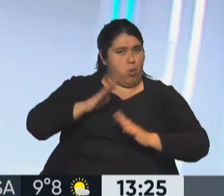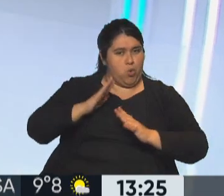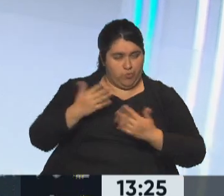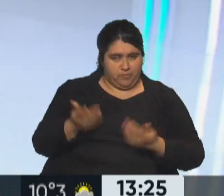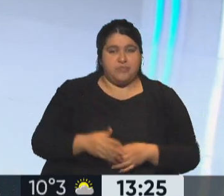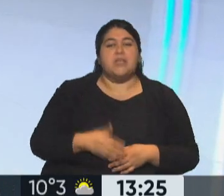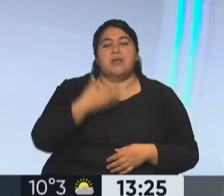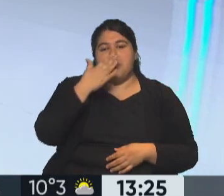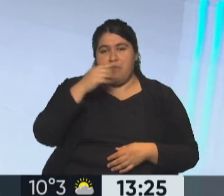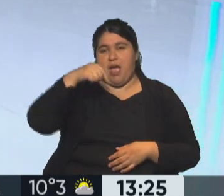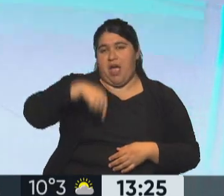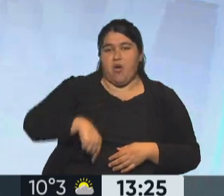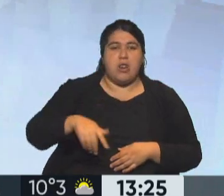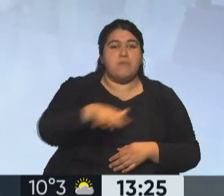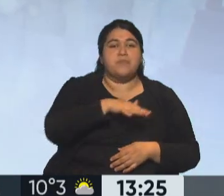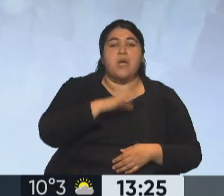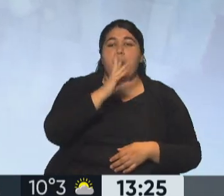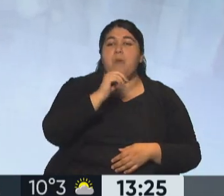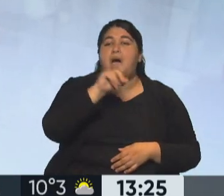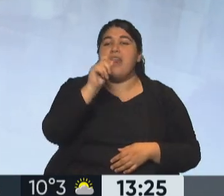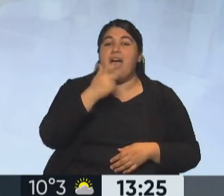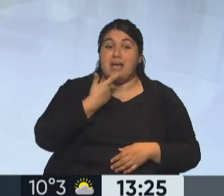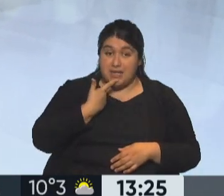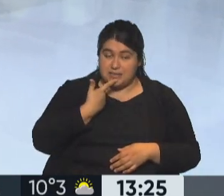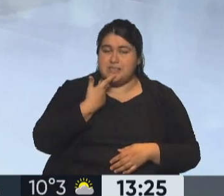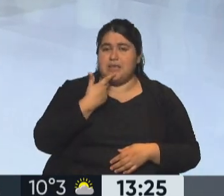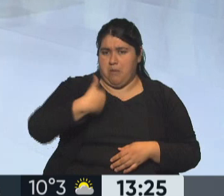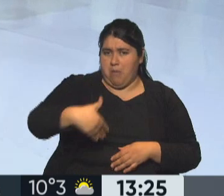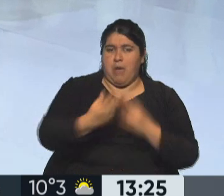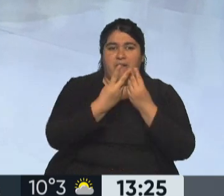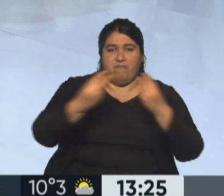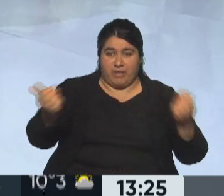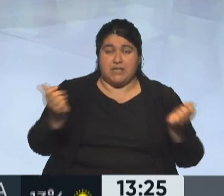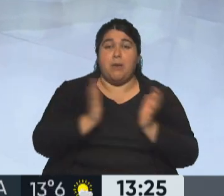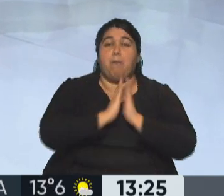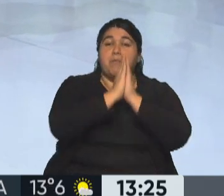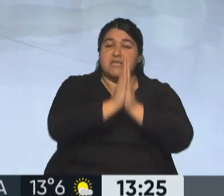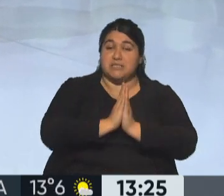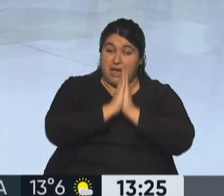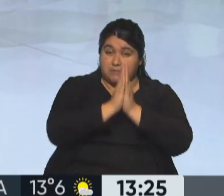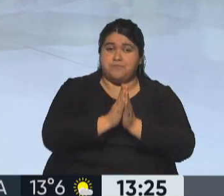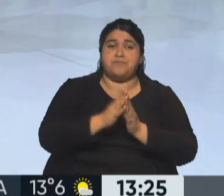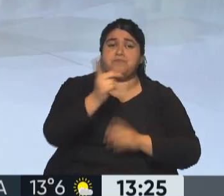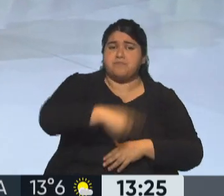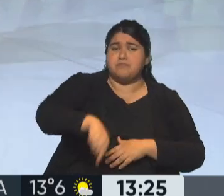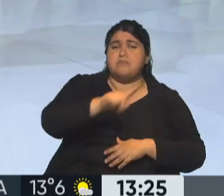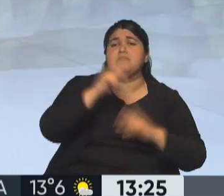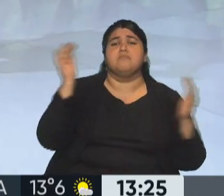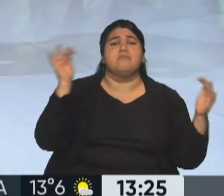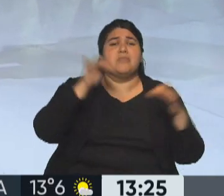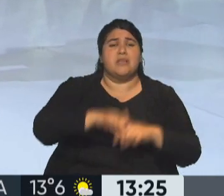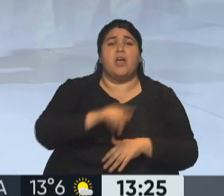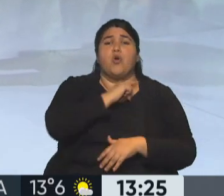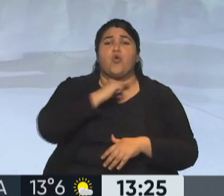Repercusiones, pero volvemos sin aquí duda. A Barracas, donde se está desarrollando, ya casi a punto de terminar, ¿no? La misa que fue convocada por los